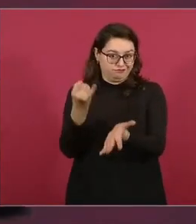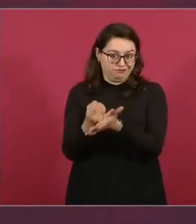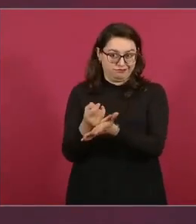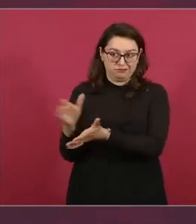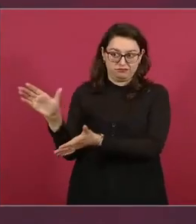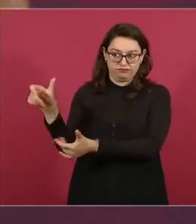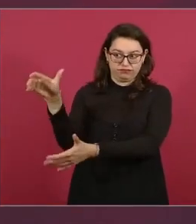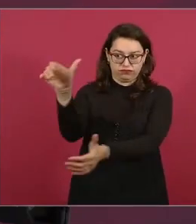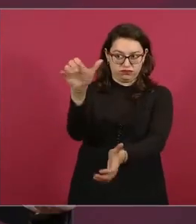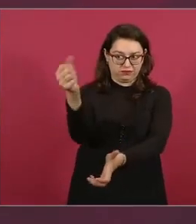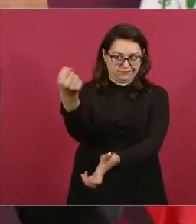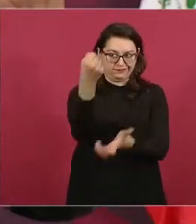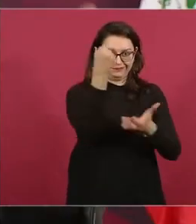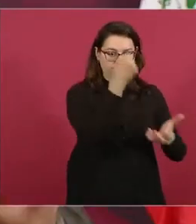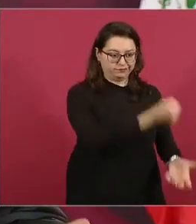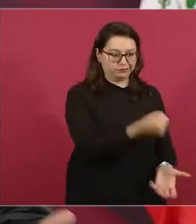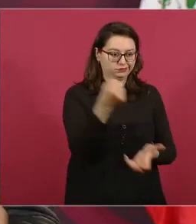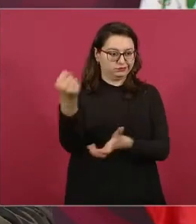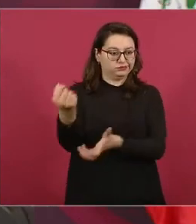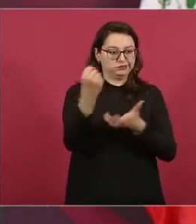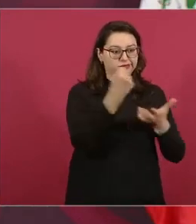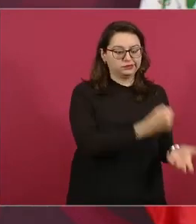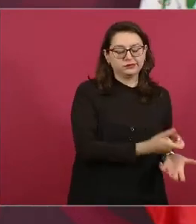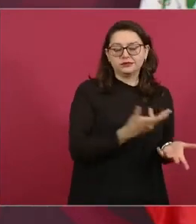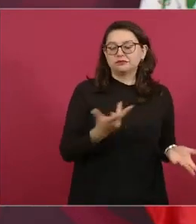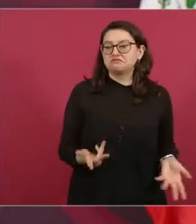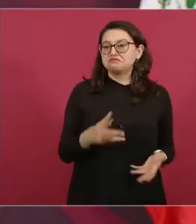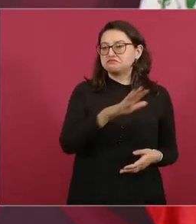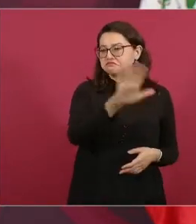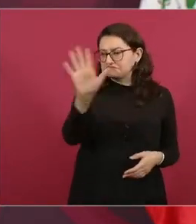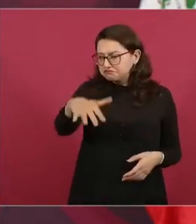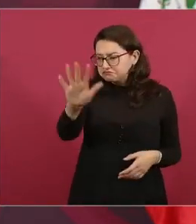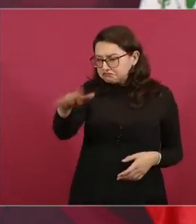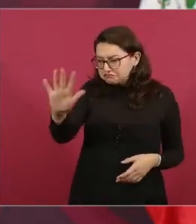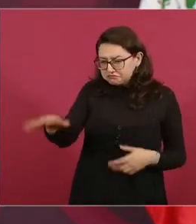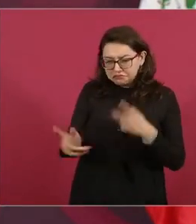Y la gente ni siquiera sabía que existían.